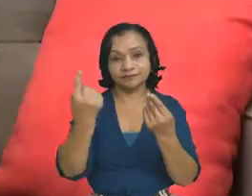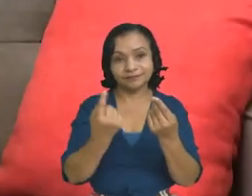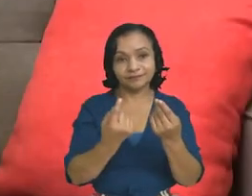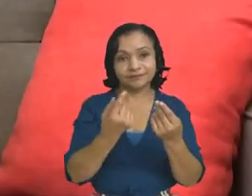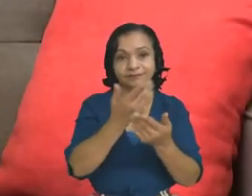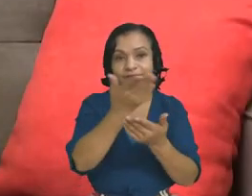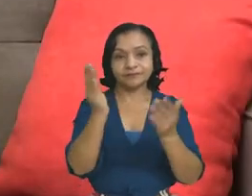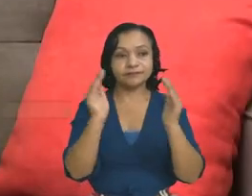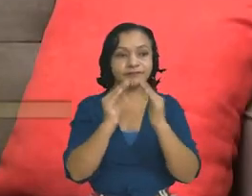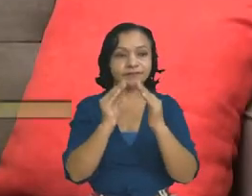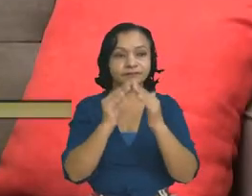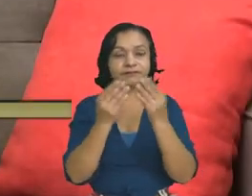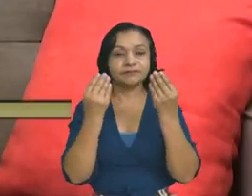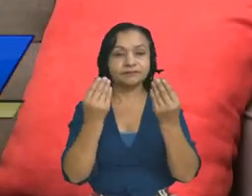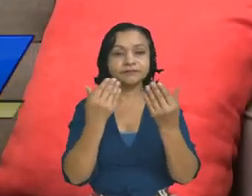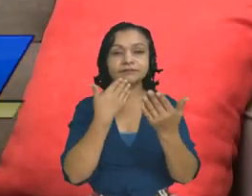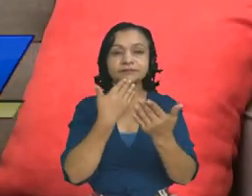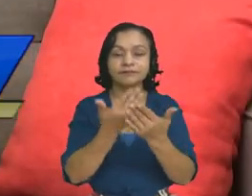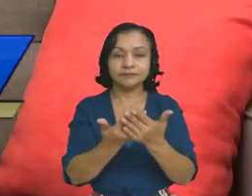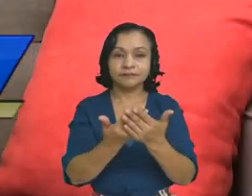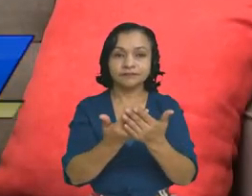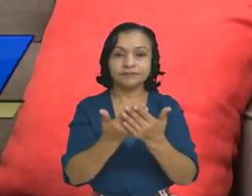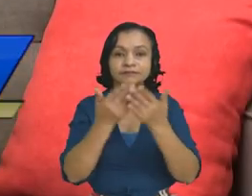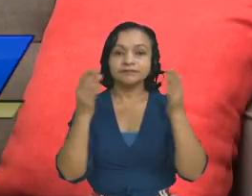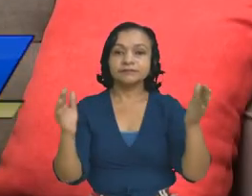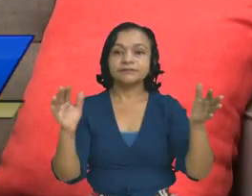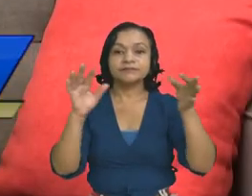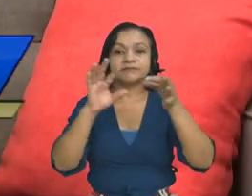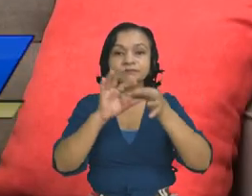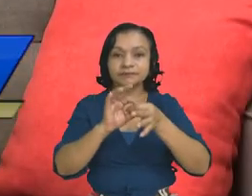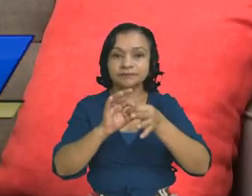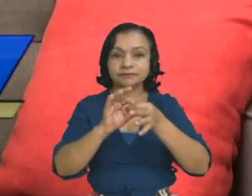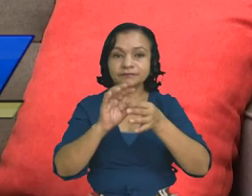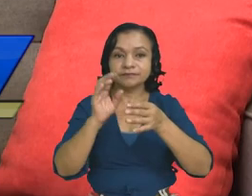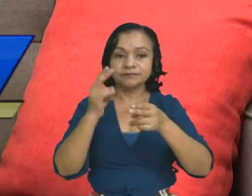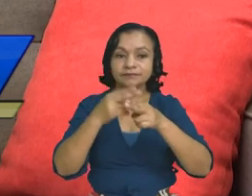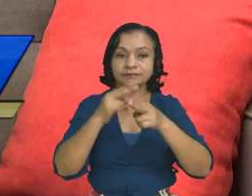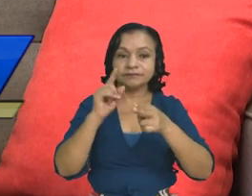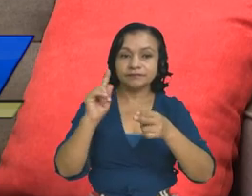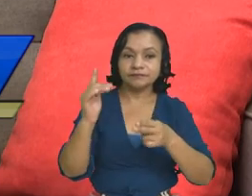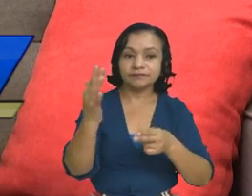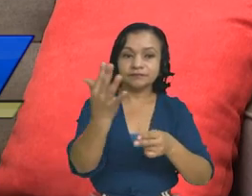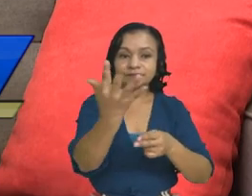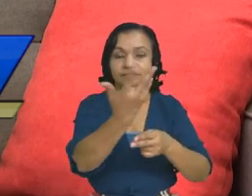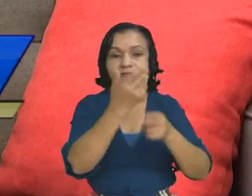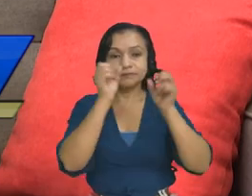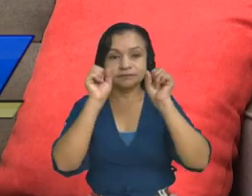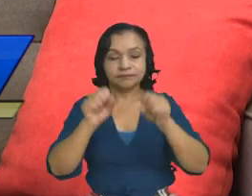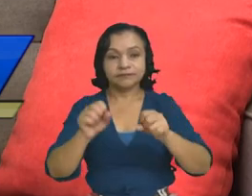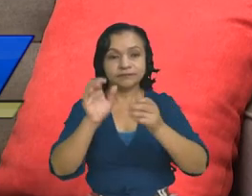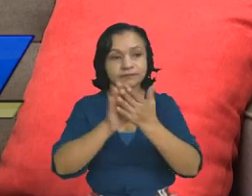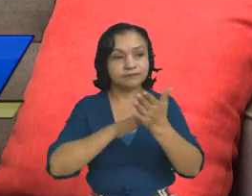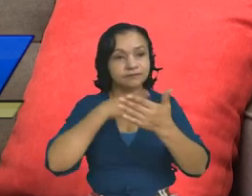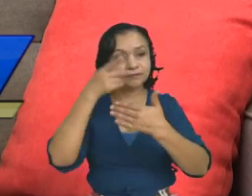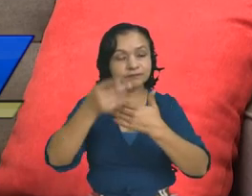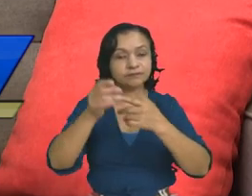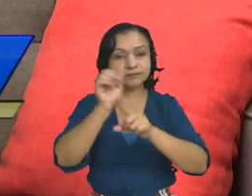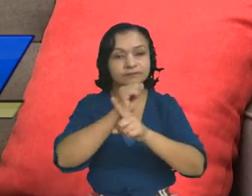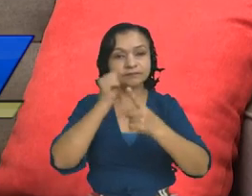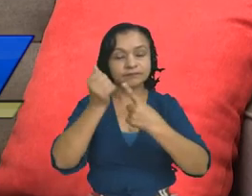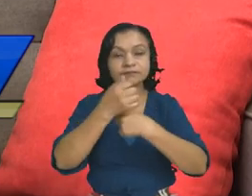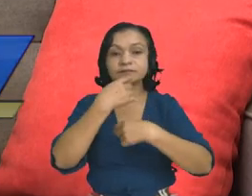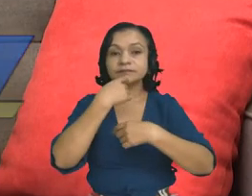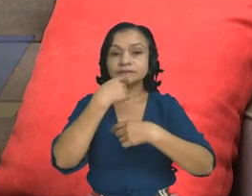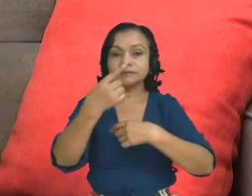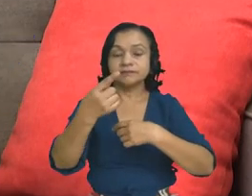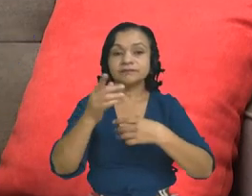que esté en su hogar también, muchísimas gracias por habernos acompañado. A nombre de todo el equipo que hace posible la transmisión de su programa desde el Parlamento, le invitamos